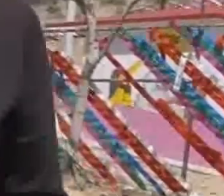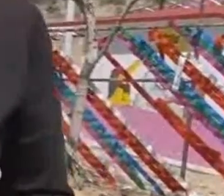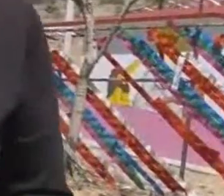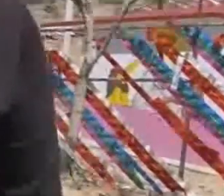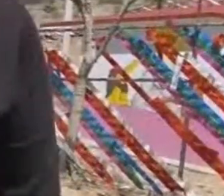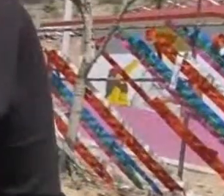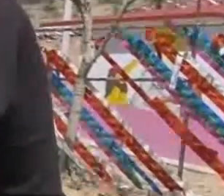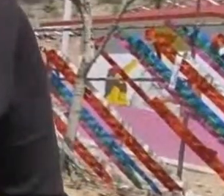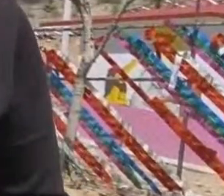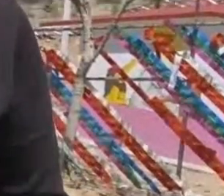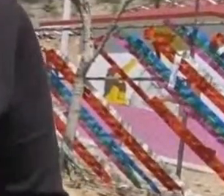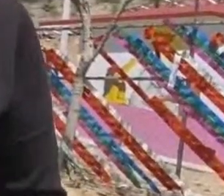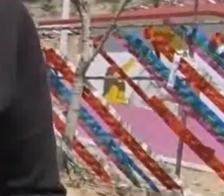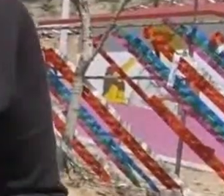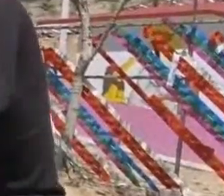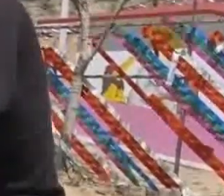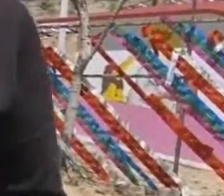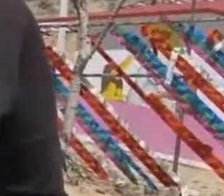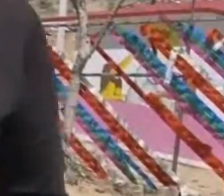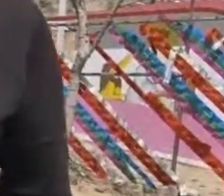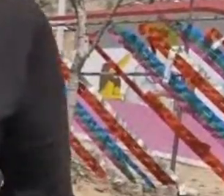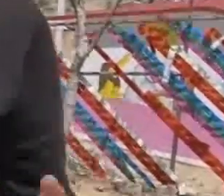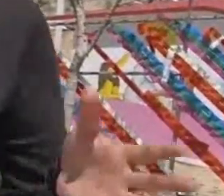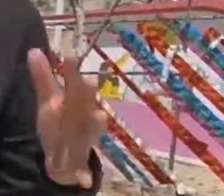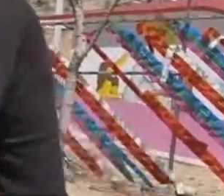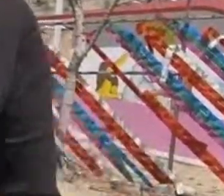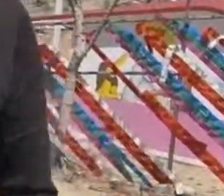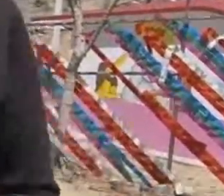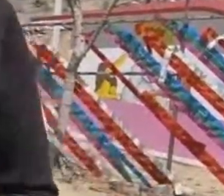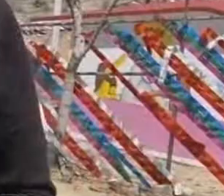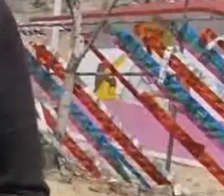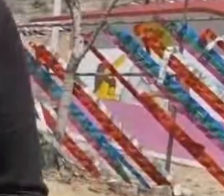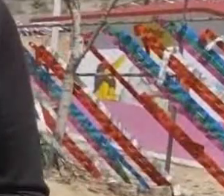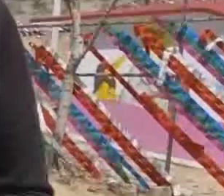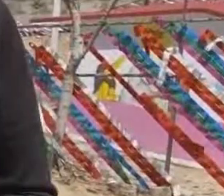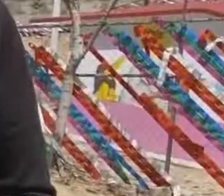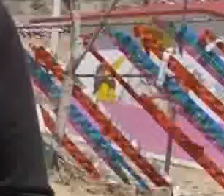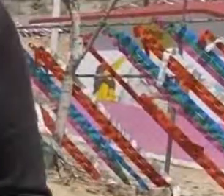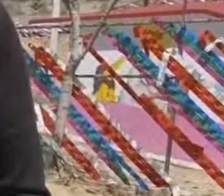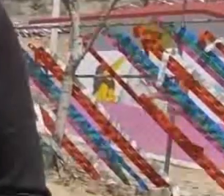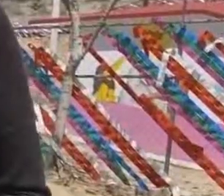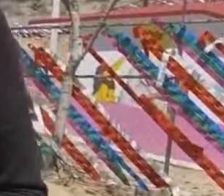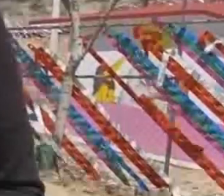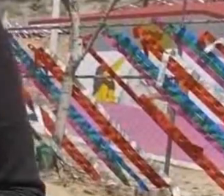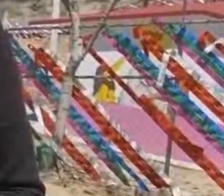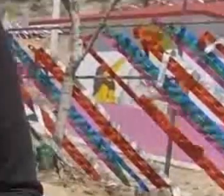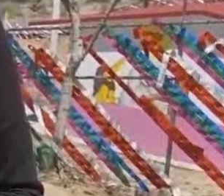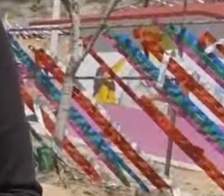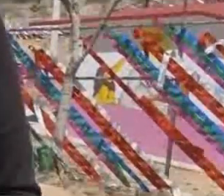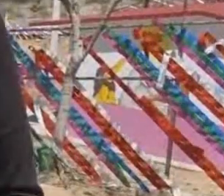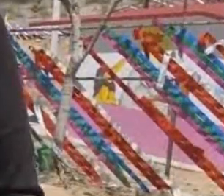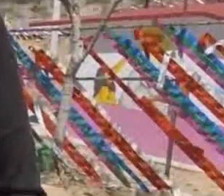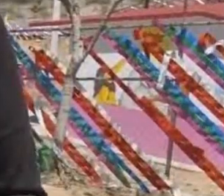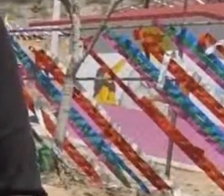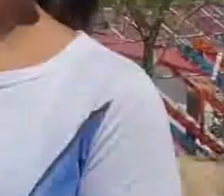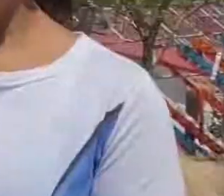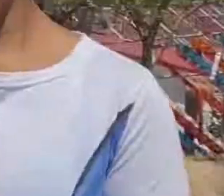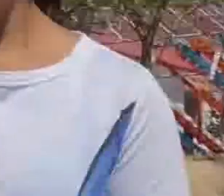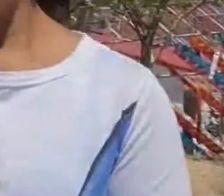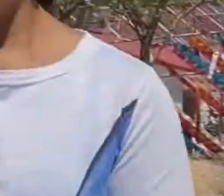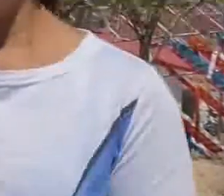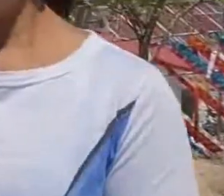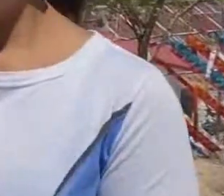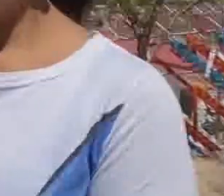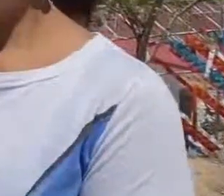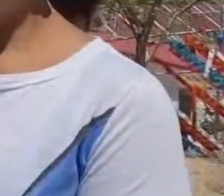electricidad fallaba, la verdad, las pinturas estaban cayendo, o sea, estaba el kinder, sí, en una situación mal. Mi